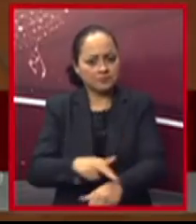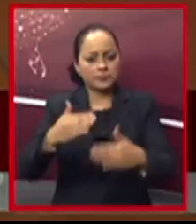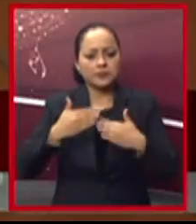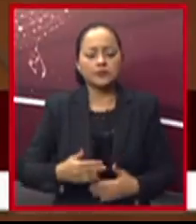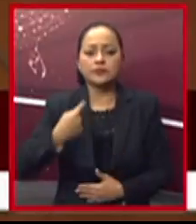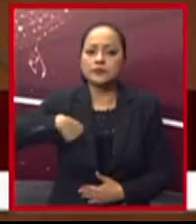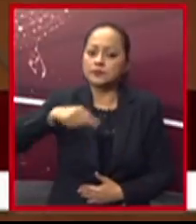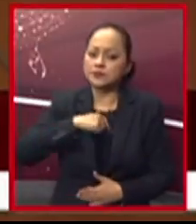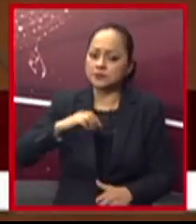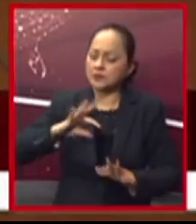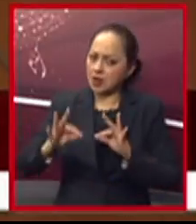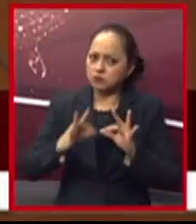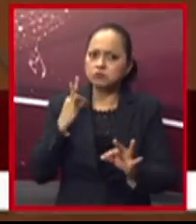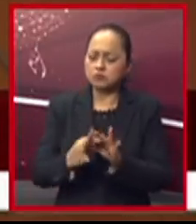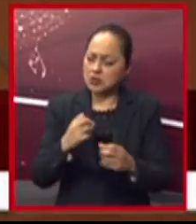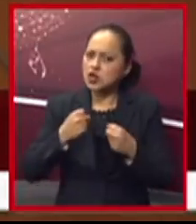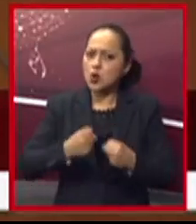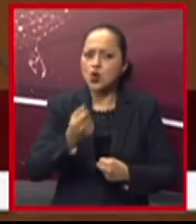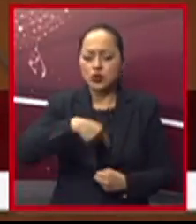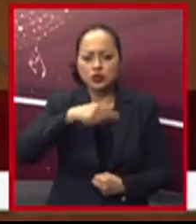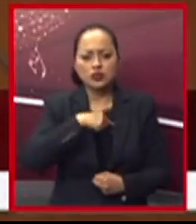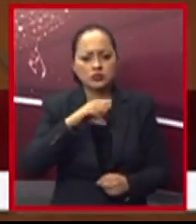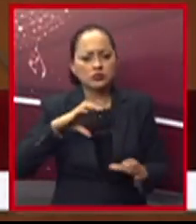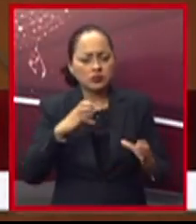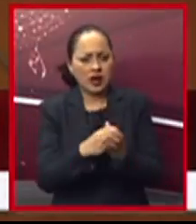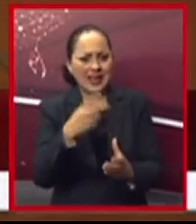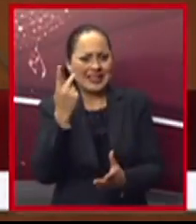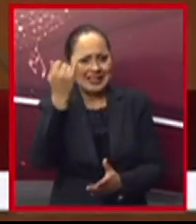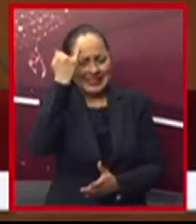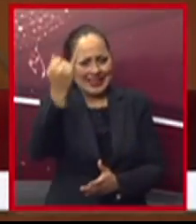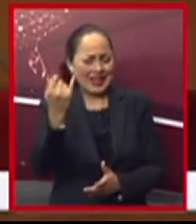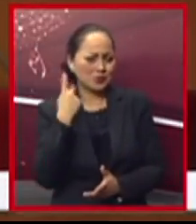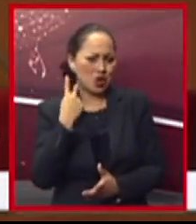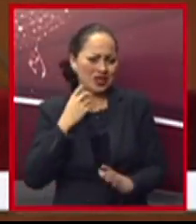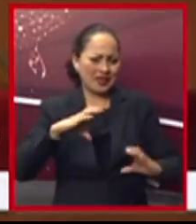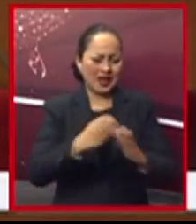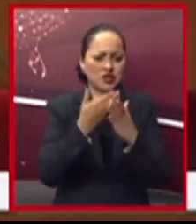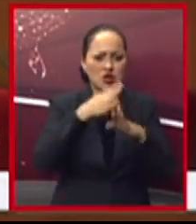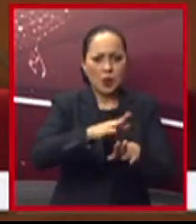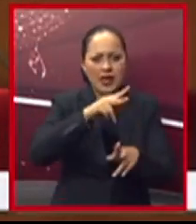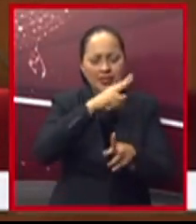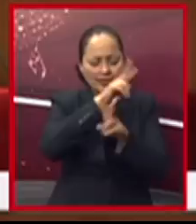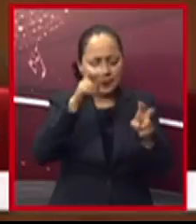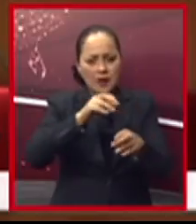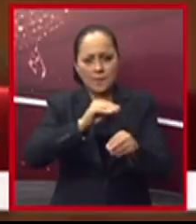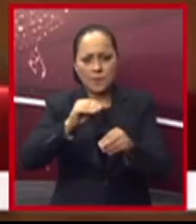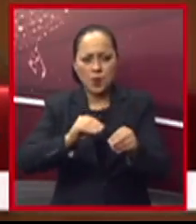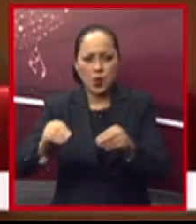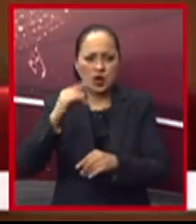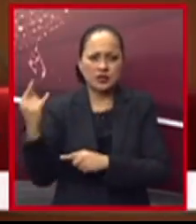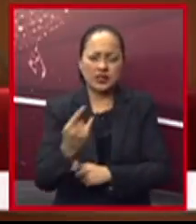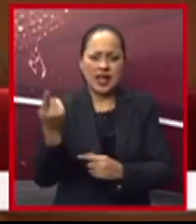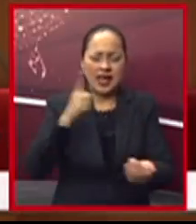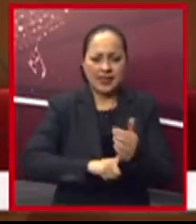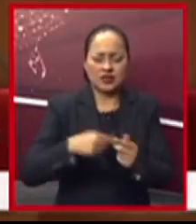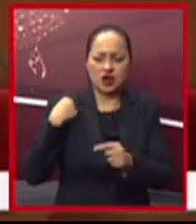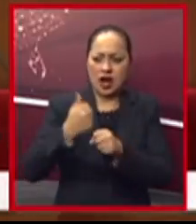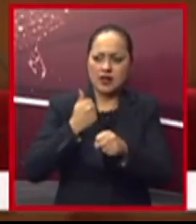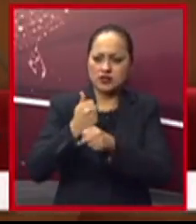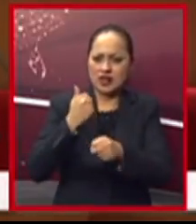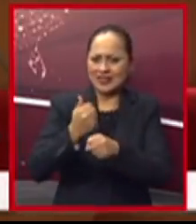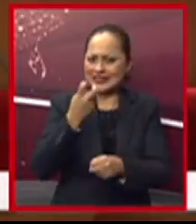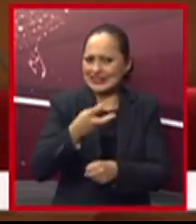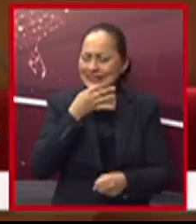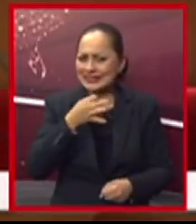Estamos convencidos que las políticas públicas en materia de movilidad en los últimos años no han sido las